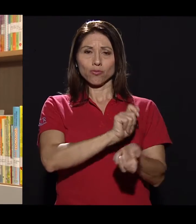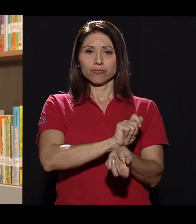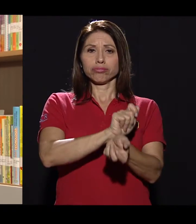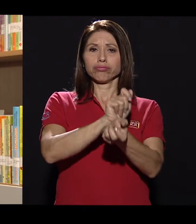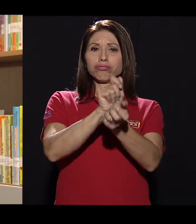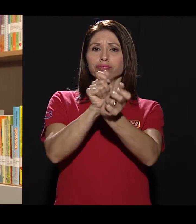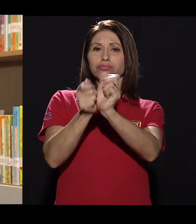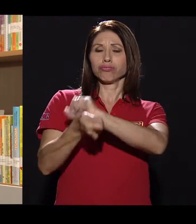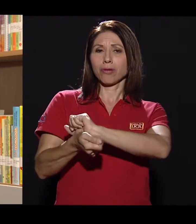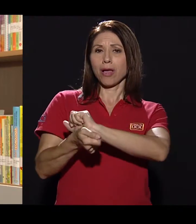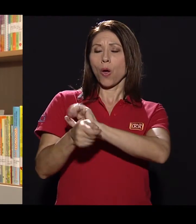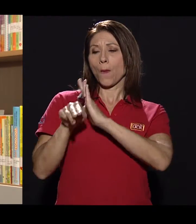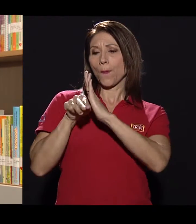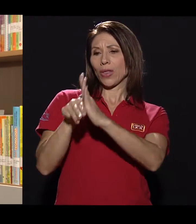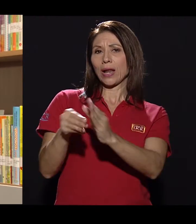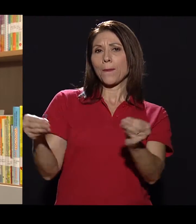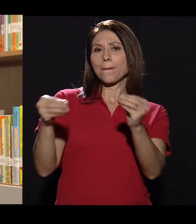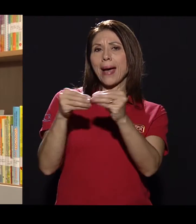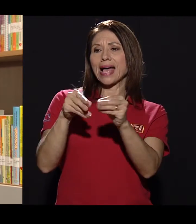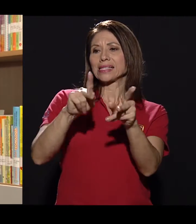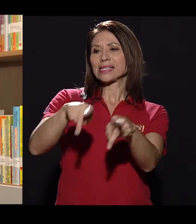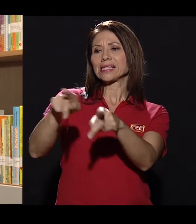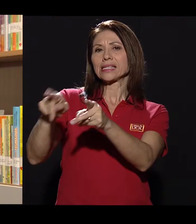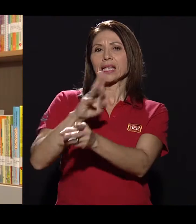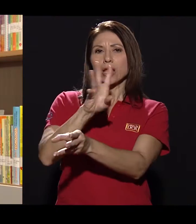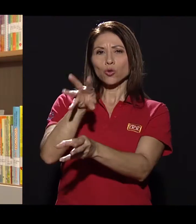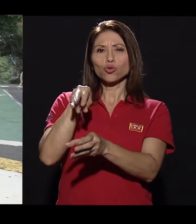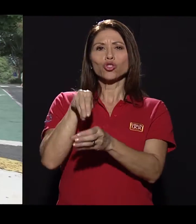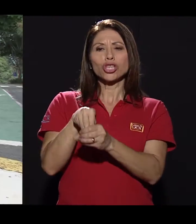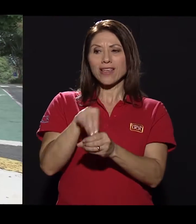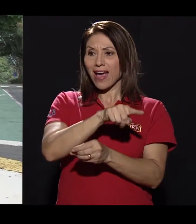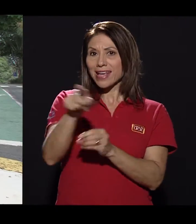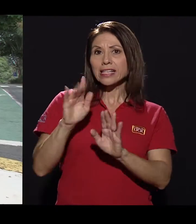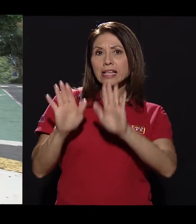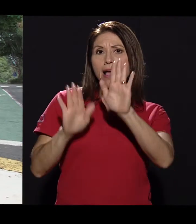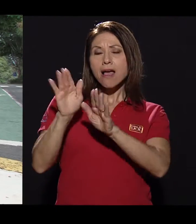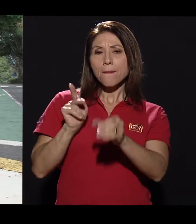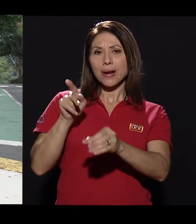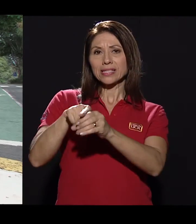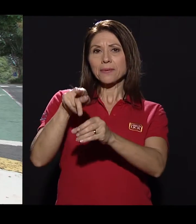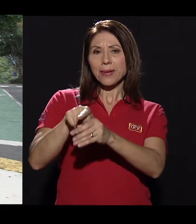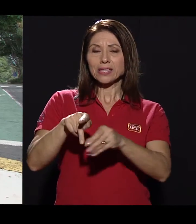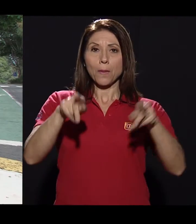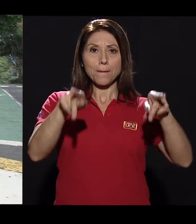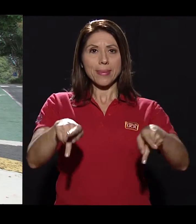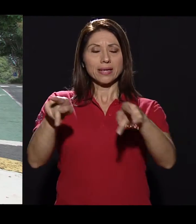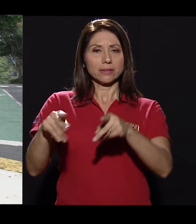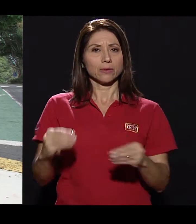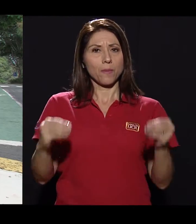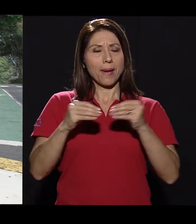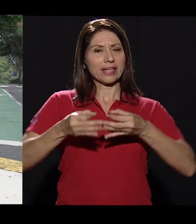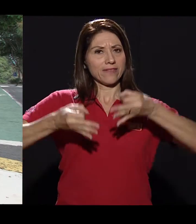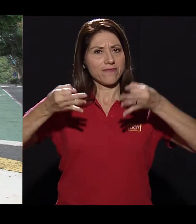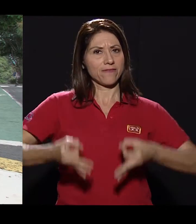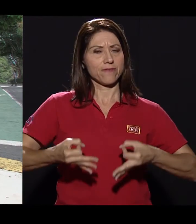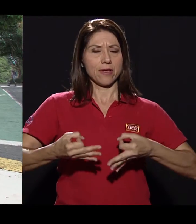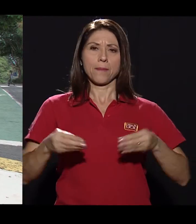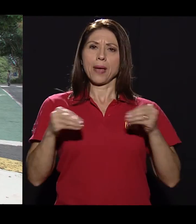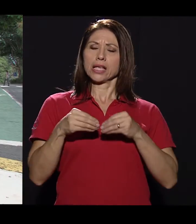visión más inclusiva, participativa, donde las personas cada vez sean más firmes en